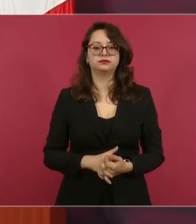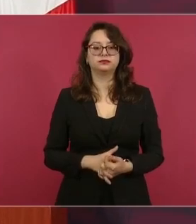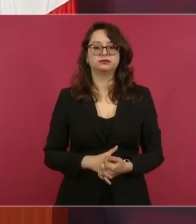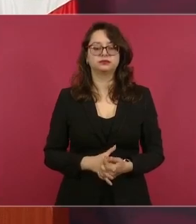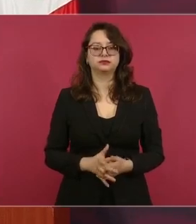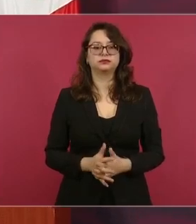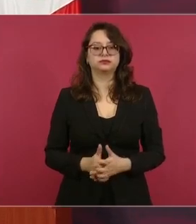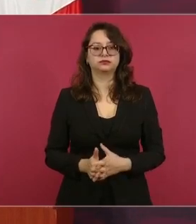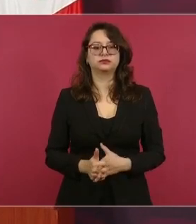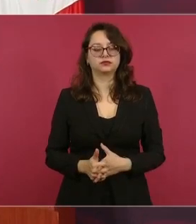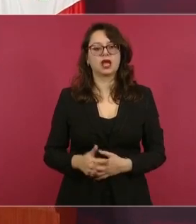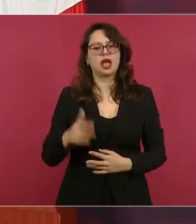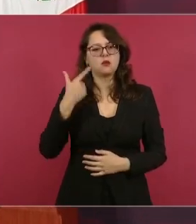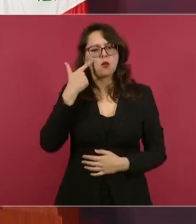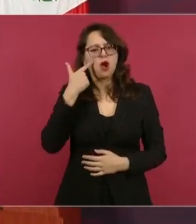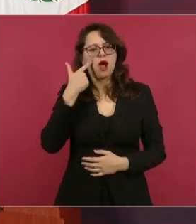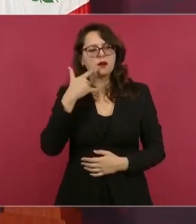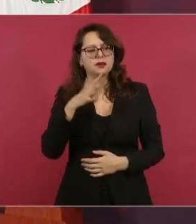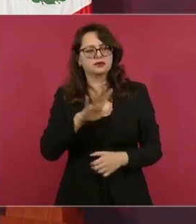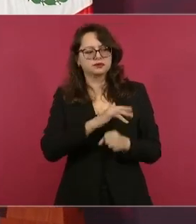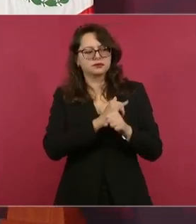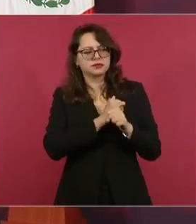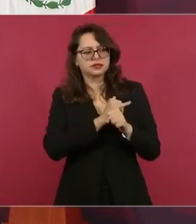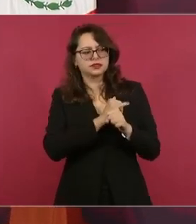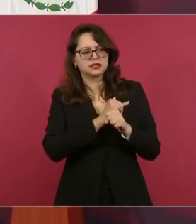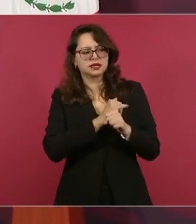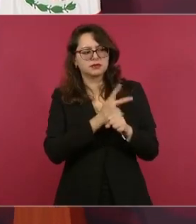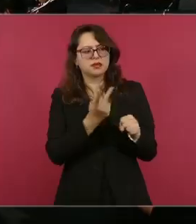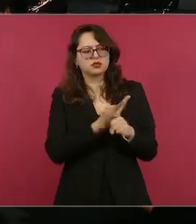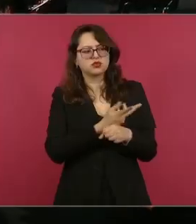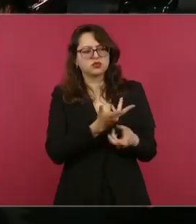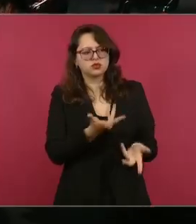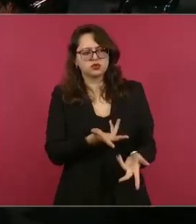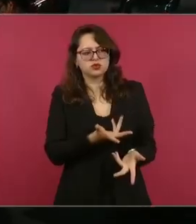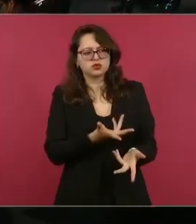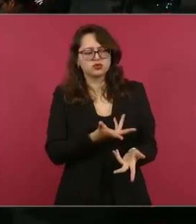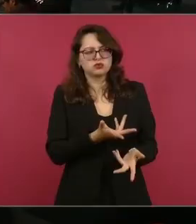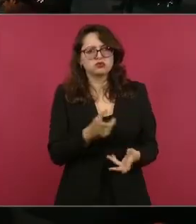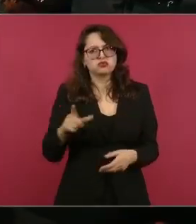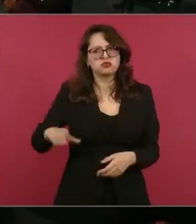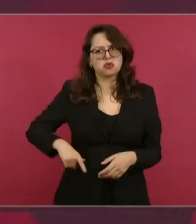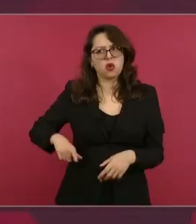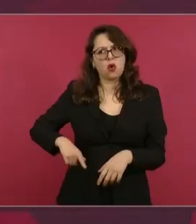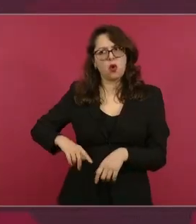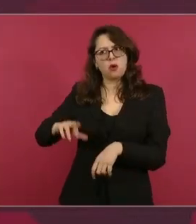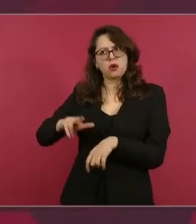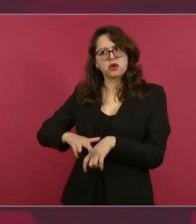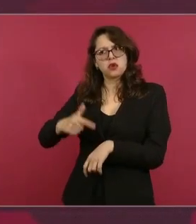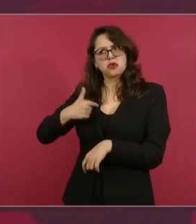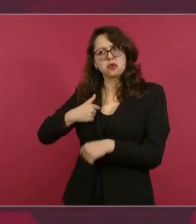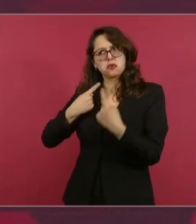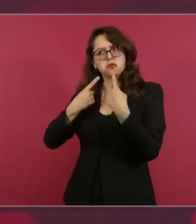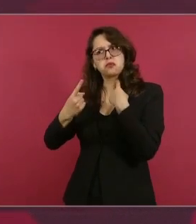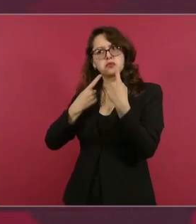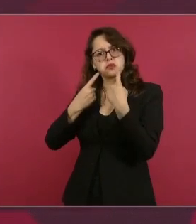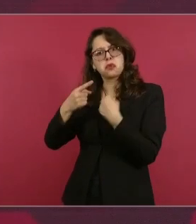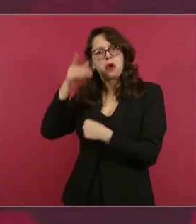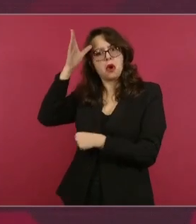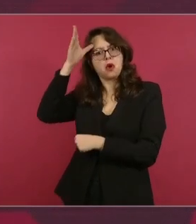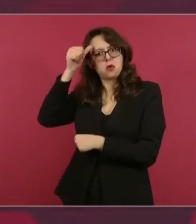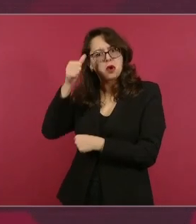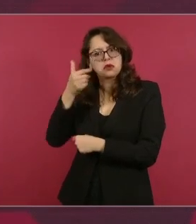Entonces vamos a ver de qué se trata y sí, en efecto, tenemos nosotros buena relación con el gobernador